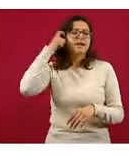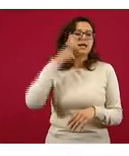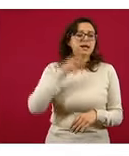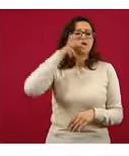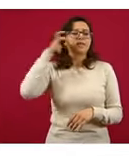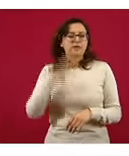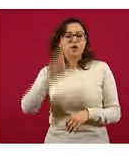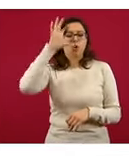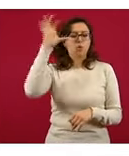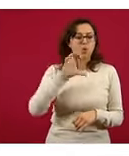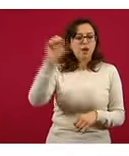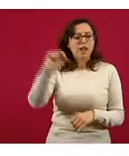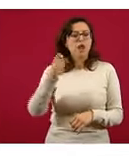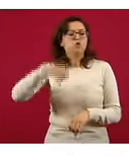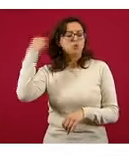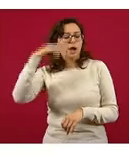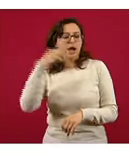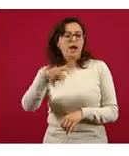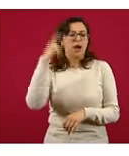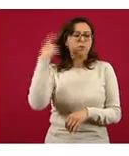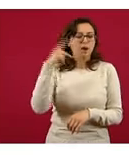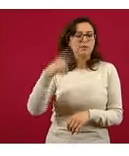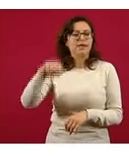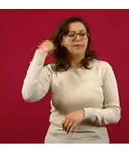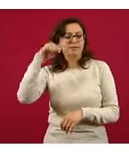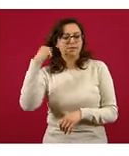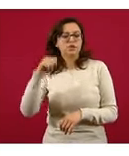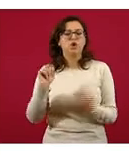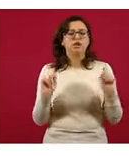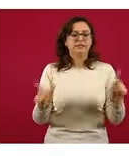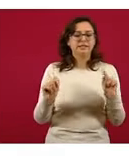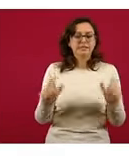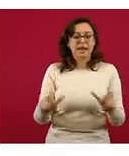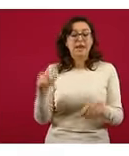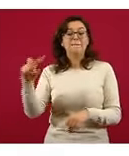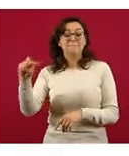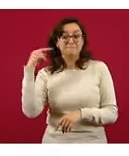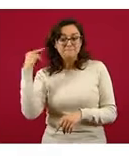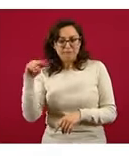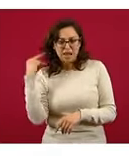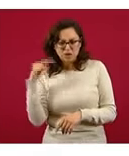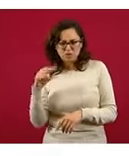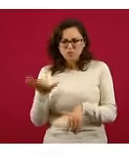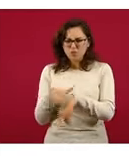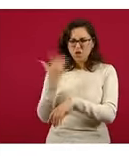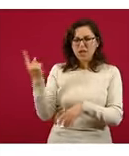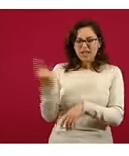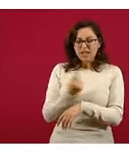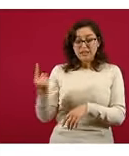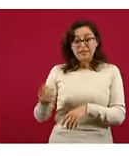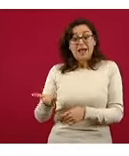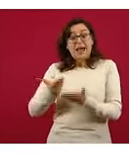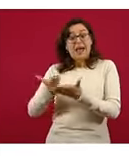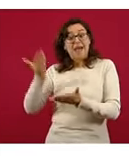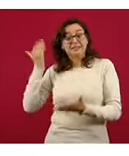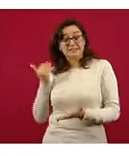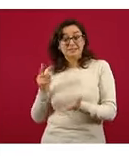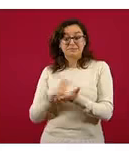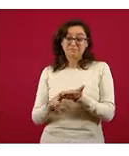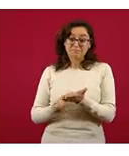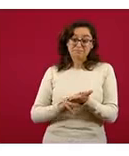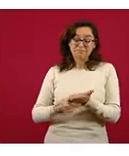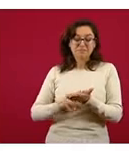Puebla, Tabasco, Tlaxcala y Veracruz. Como pueden observar, también está Veracruz aquí, que incrementó su riesgo de estar en el